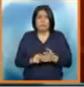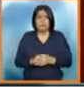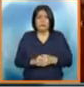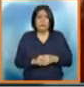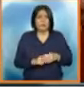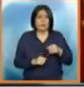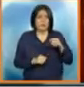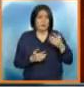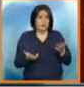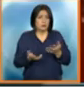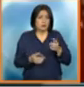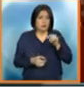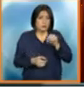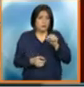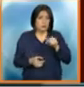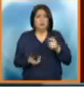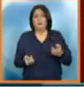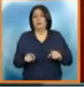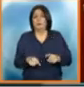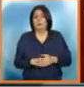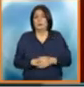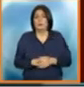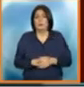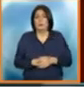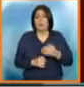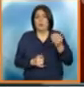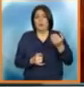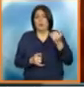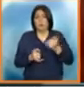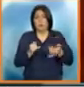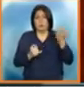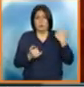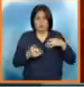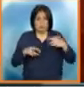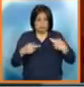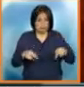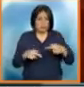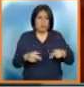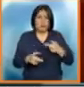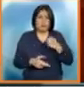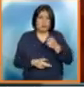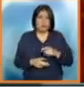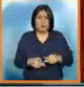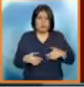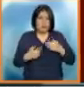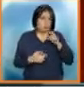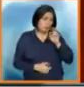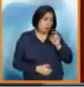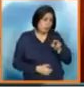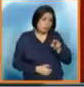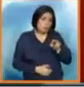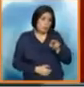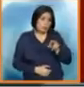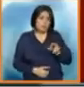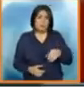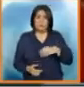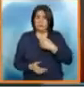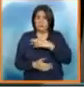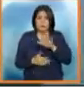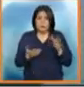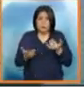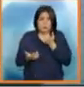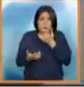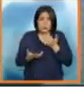pueda, ustedes? Sí, justamente aquí cuando hemos estado, la última recreo que hemos tenido. Entonces nosotros podemos observar todo lo que